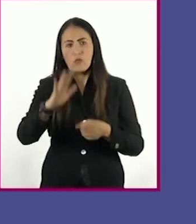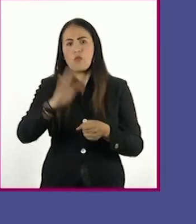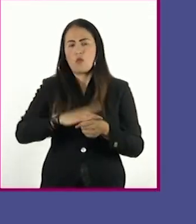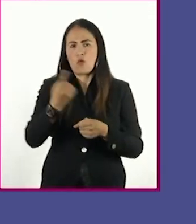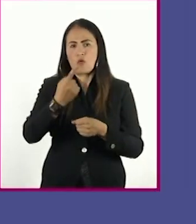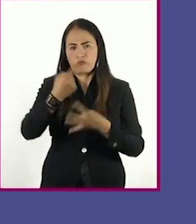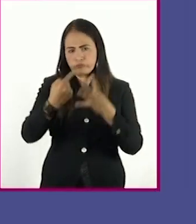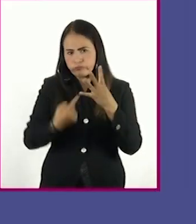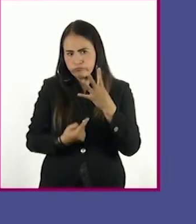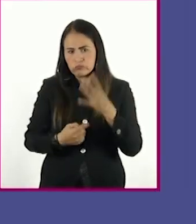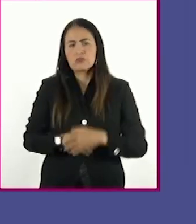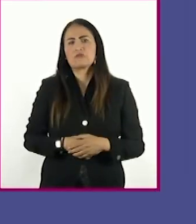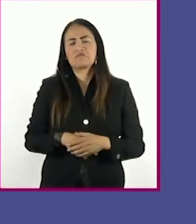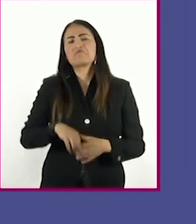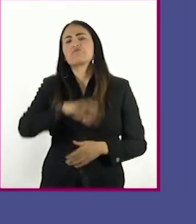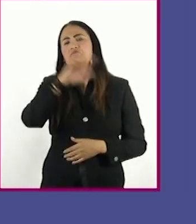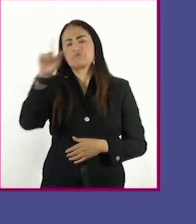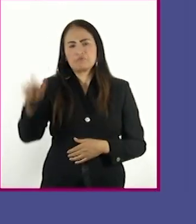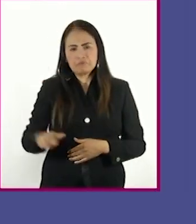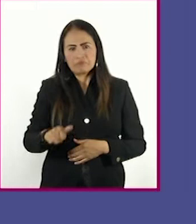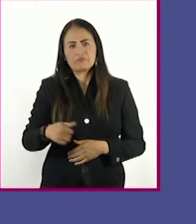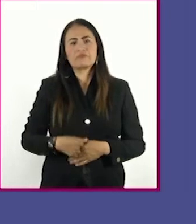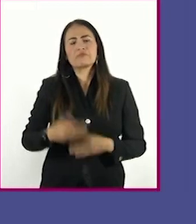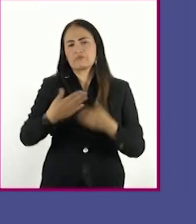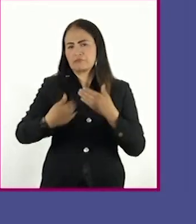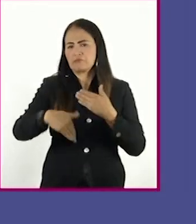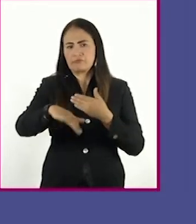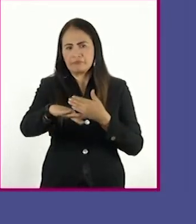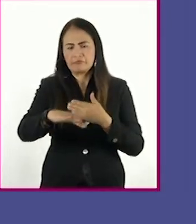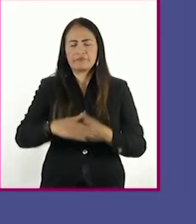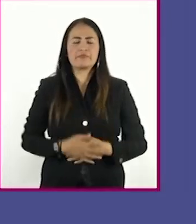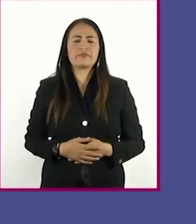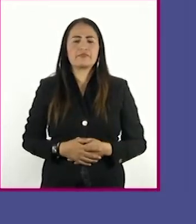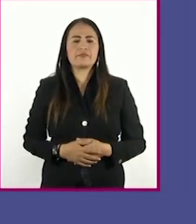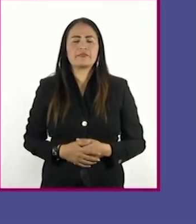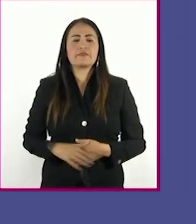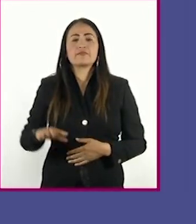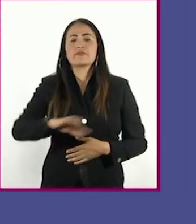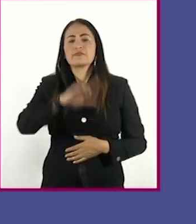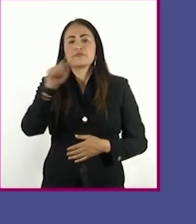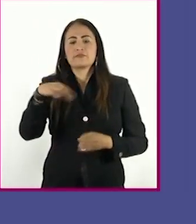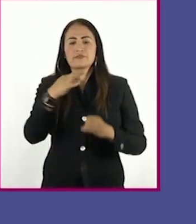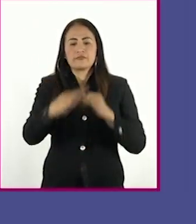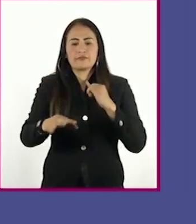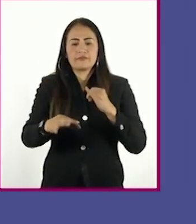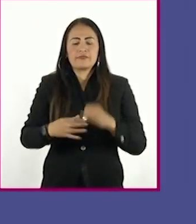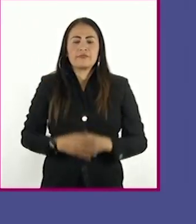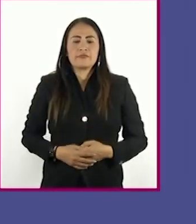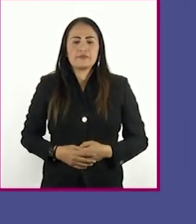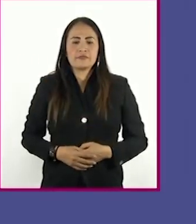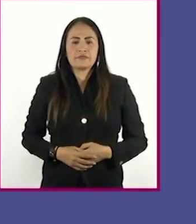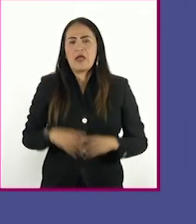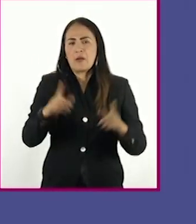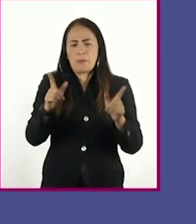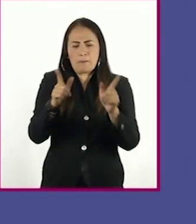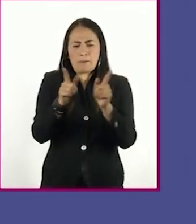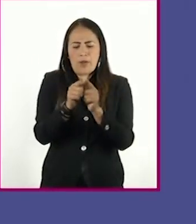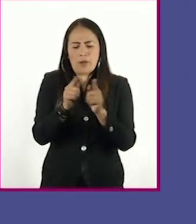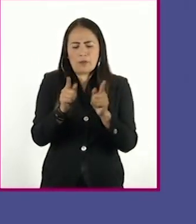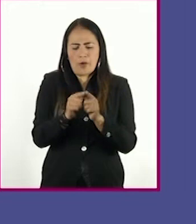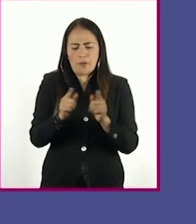en consecuencia, así pues, por consiguiente. Por último están los conectores para concluir o resumir un